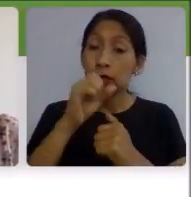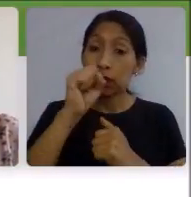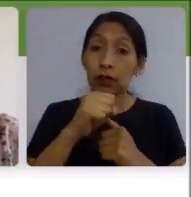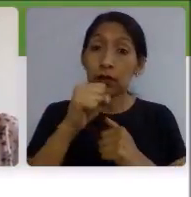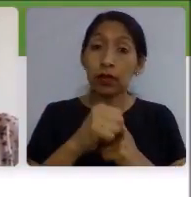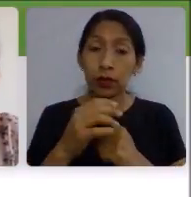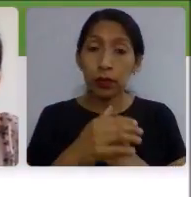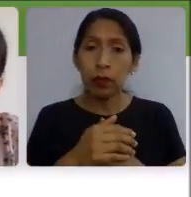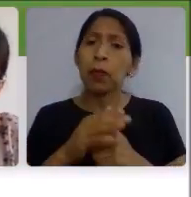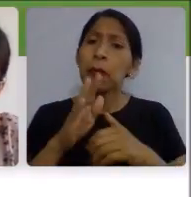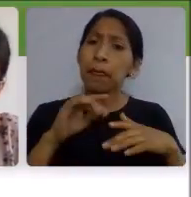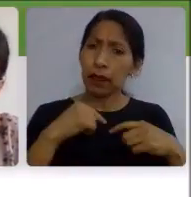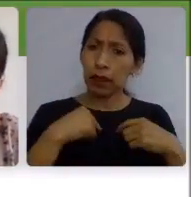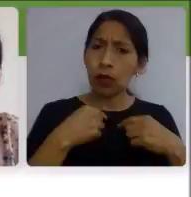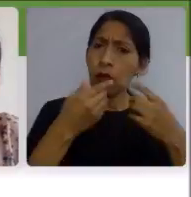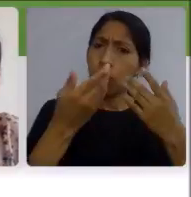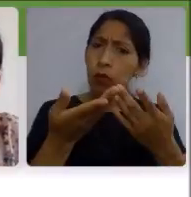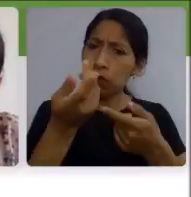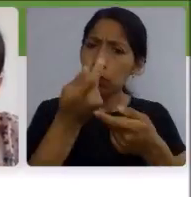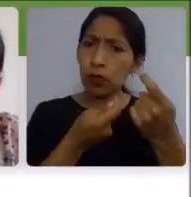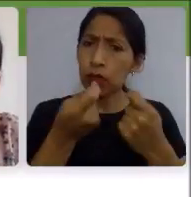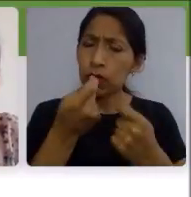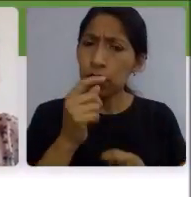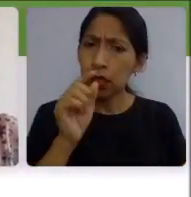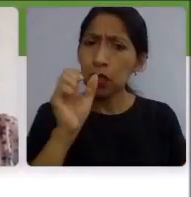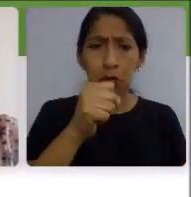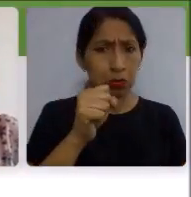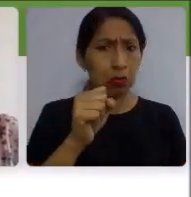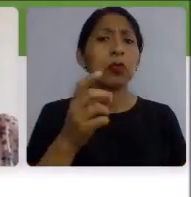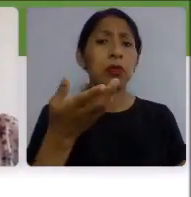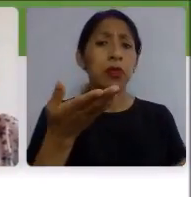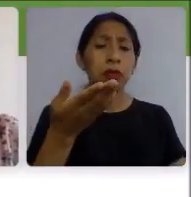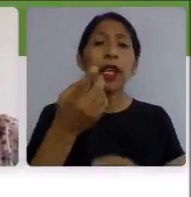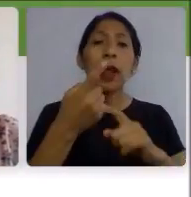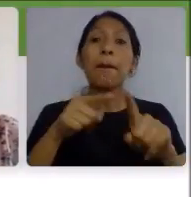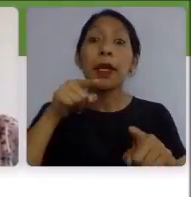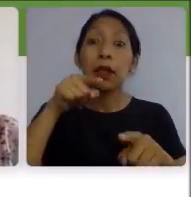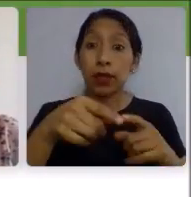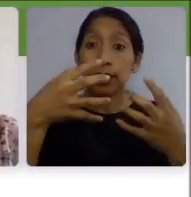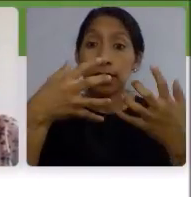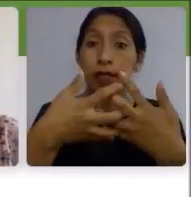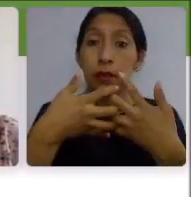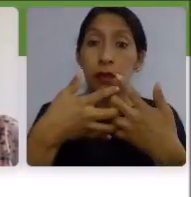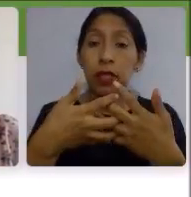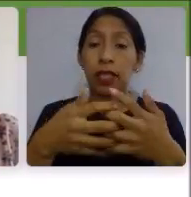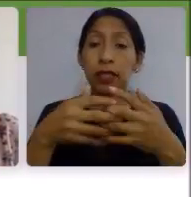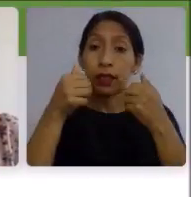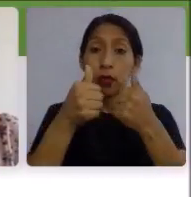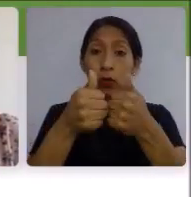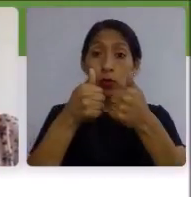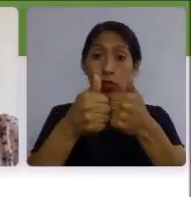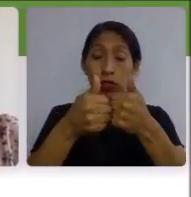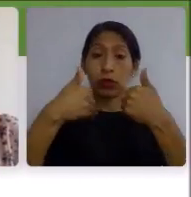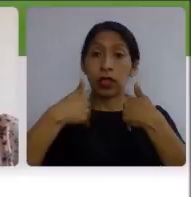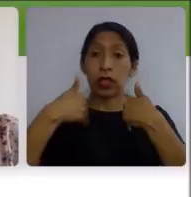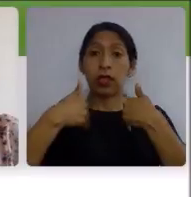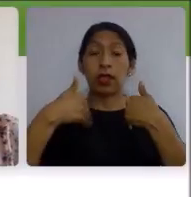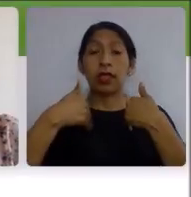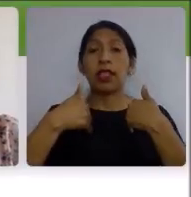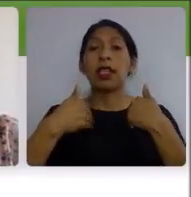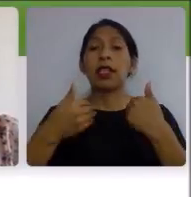yo no puedo venderle al consumidor final. Eso es verdad. Pero esta empresa, lo bueno es que tiene el permiso del